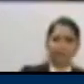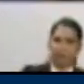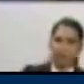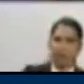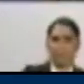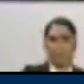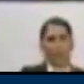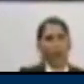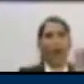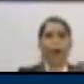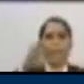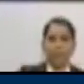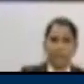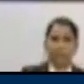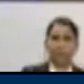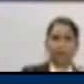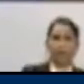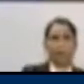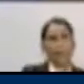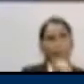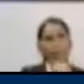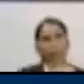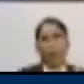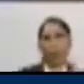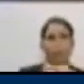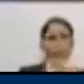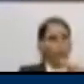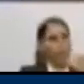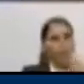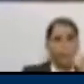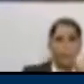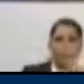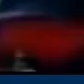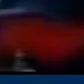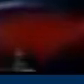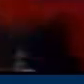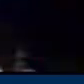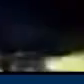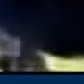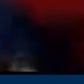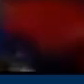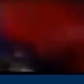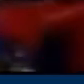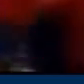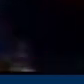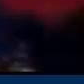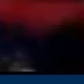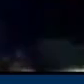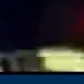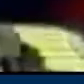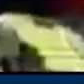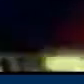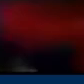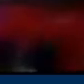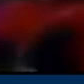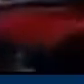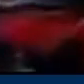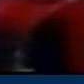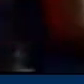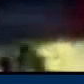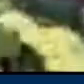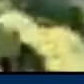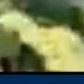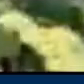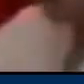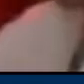el que moleste a los Estados Unidos ahorita. Entonces, vamos a ver qué le ordena Putin y si el Durgan hace caso o el Durgan dice,